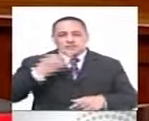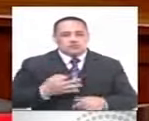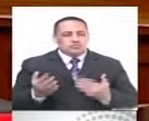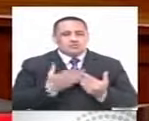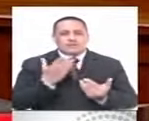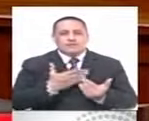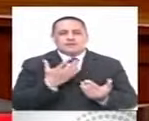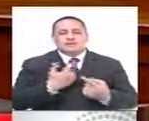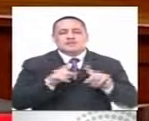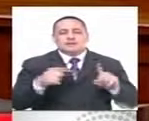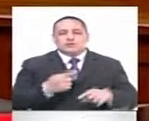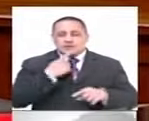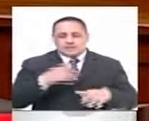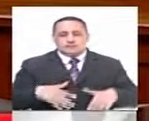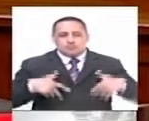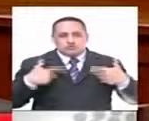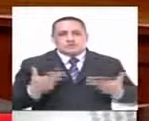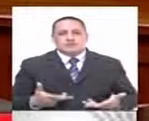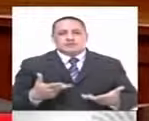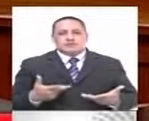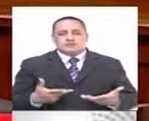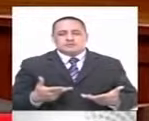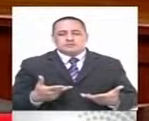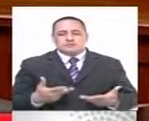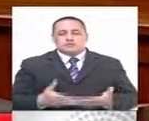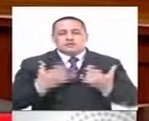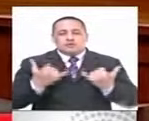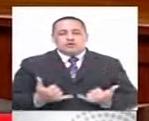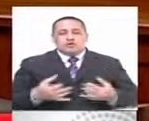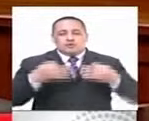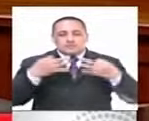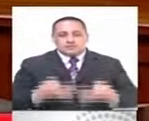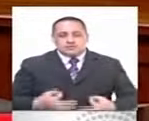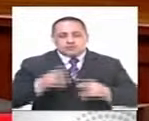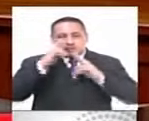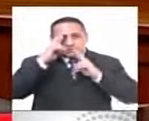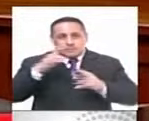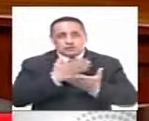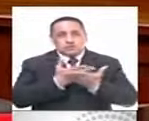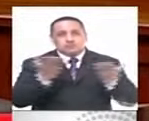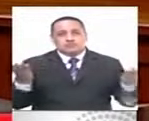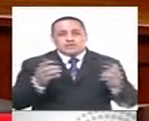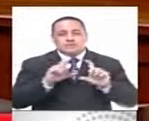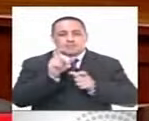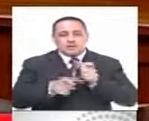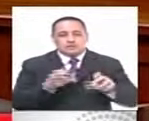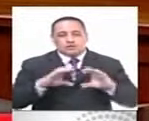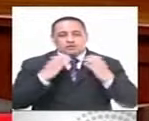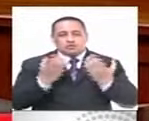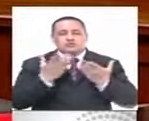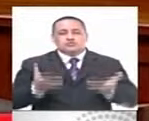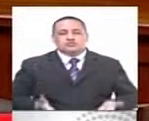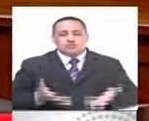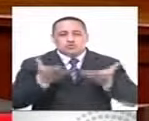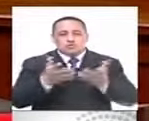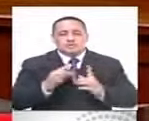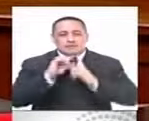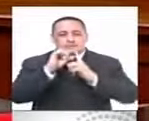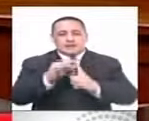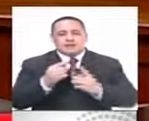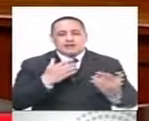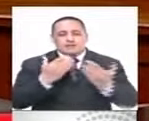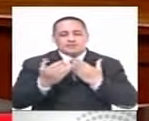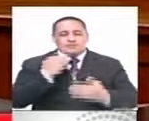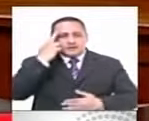fácil, pero es posible. Hoy, dignos representantes de la ciudadanía, traslado estas palabras a modo